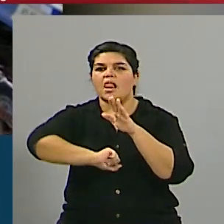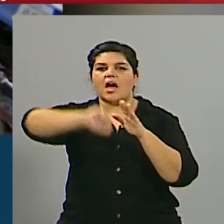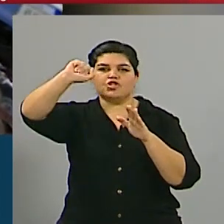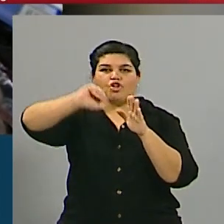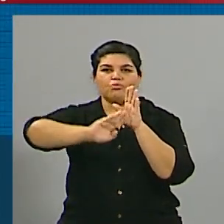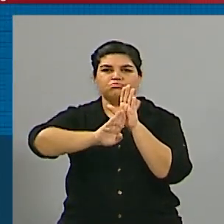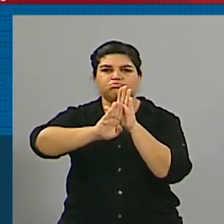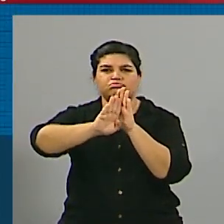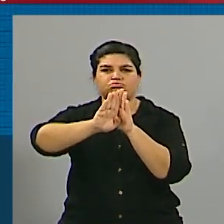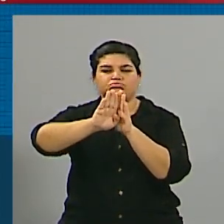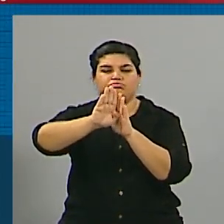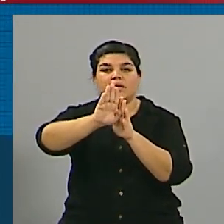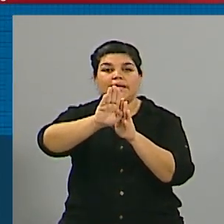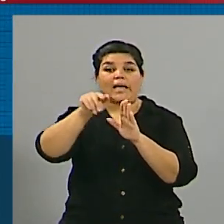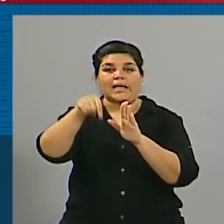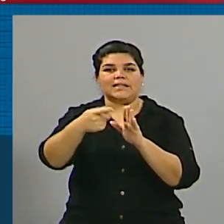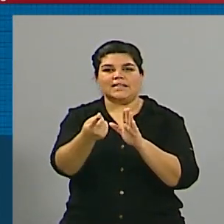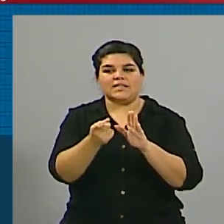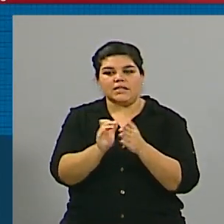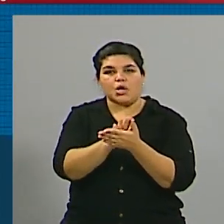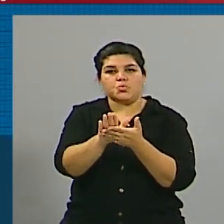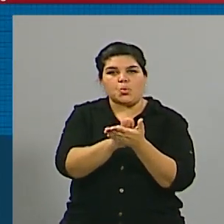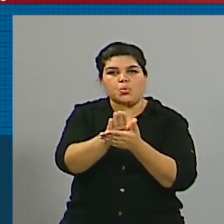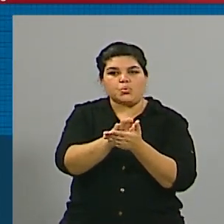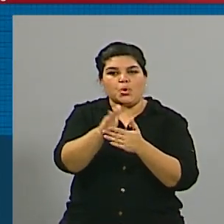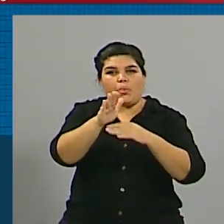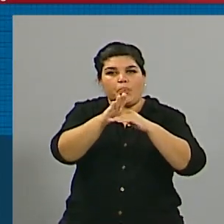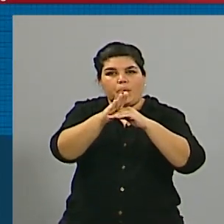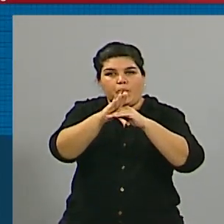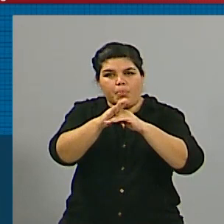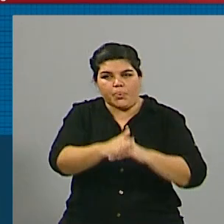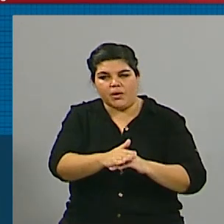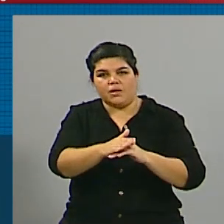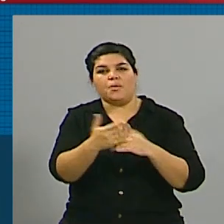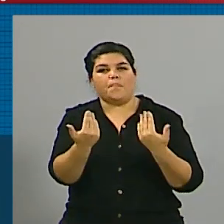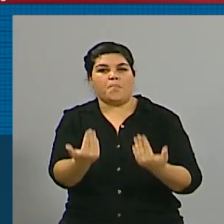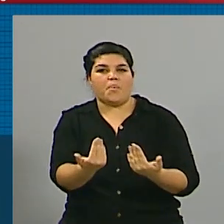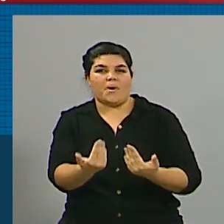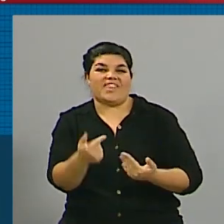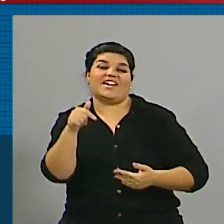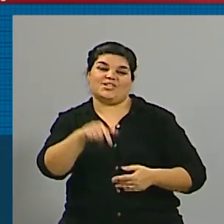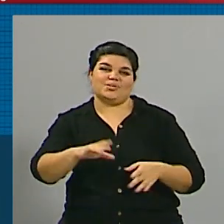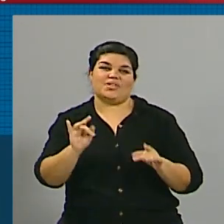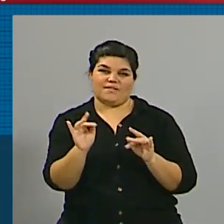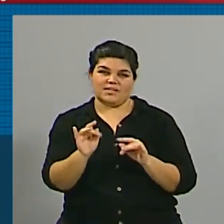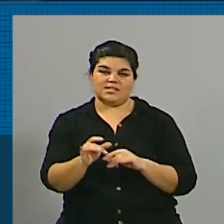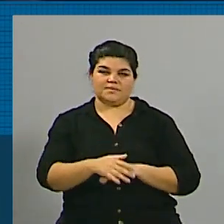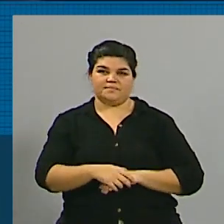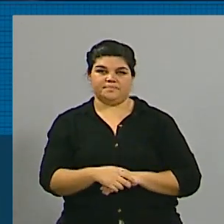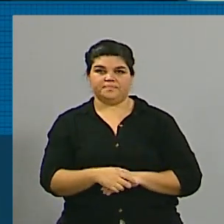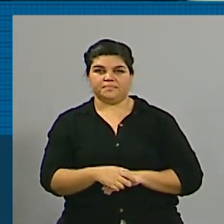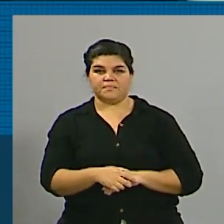tienda a desacelerarse. Si no, termina siendo muy difícil, que es un poco lo que está sucediendo ahora. Tal